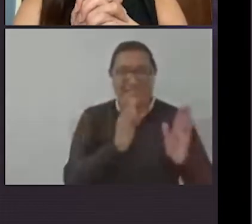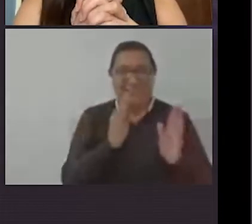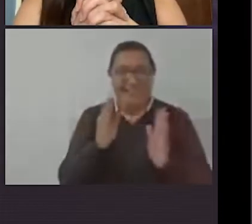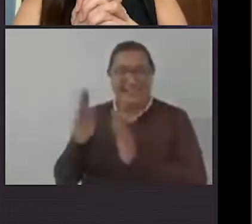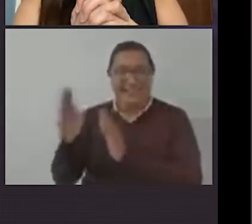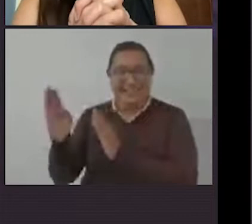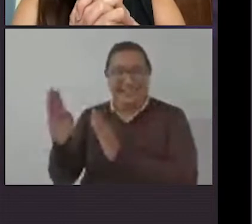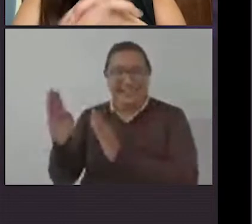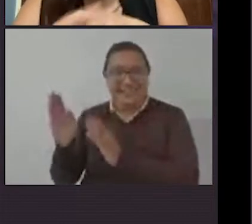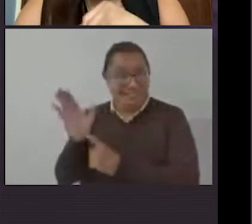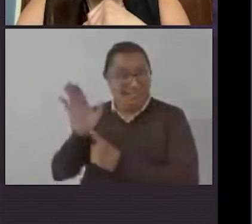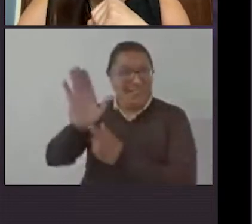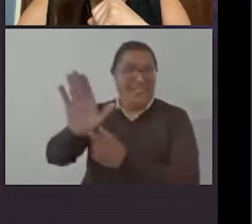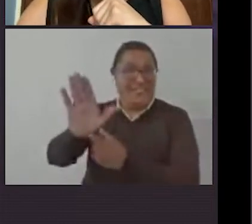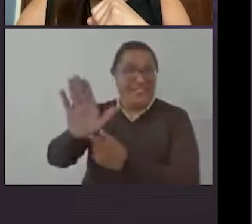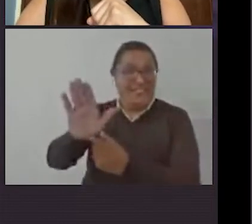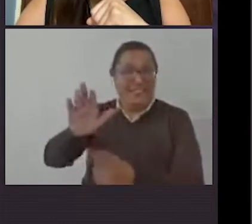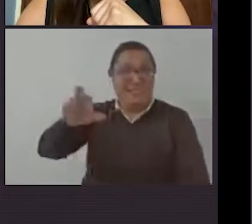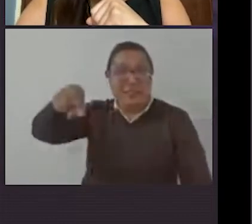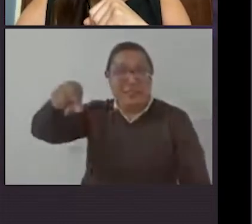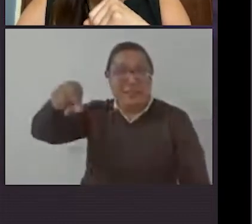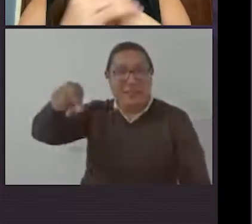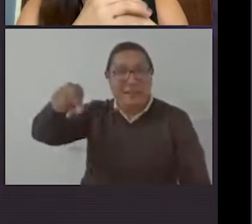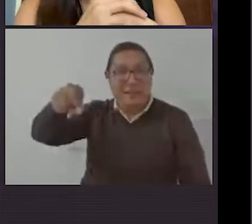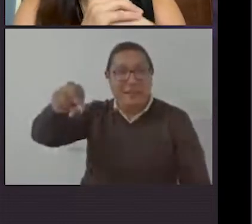pera. Pear en inglés.